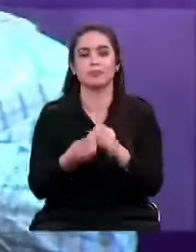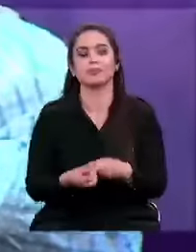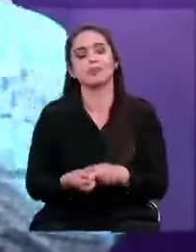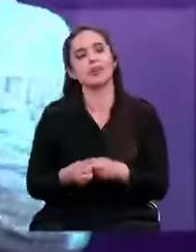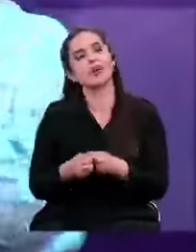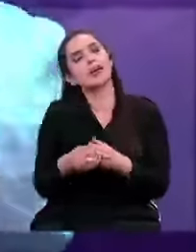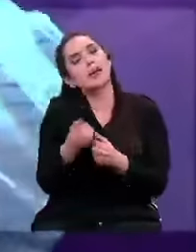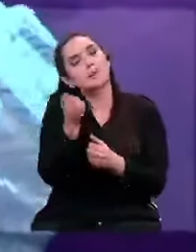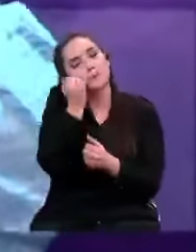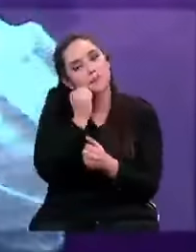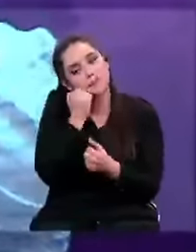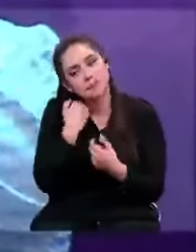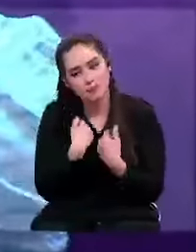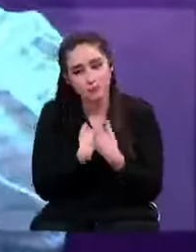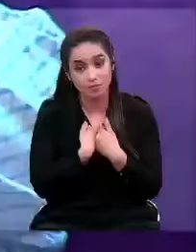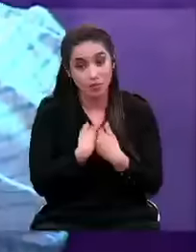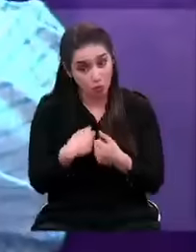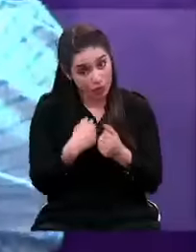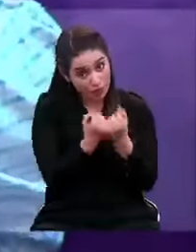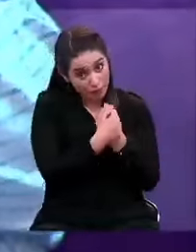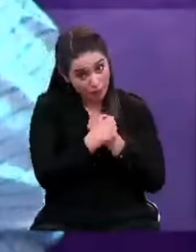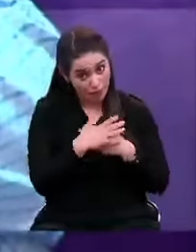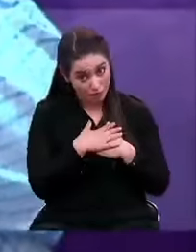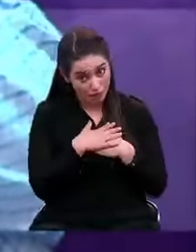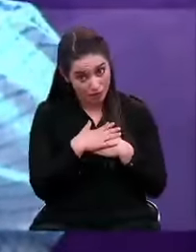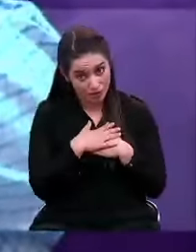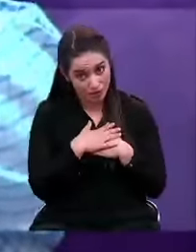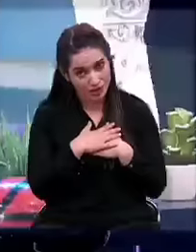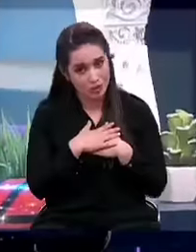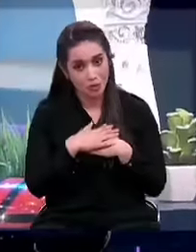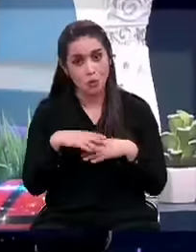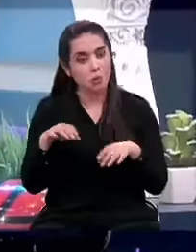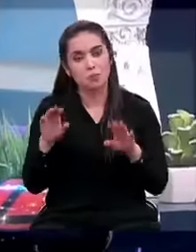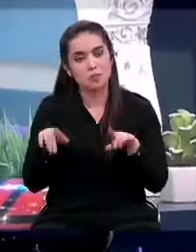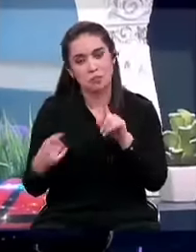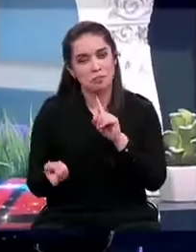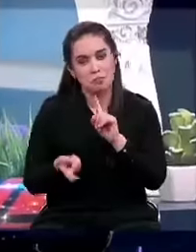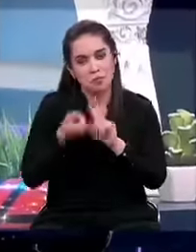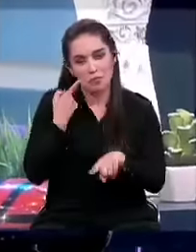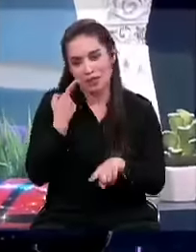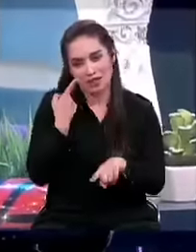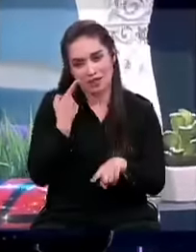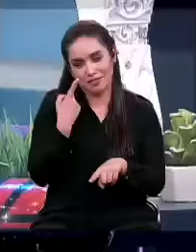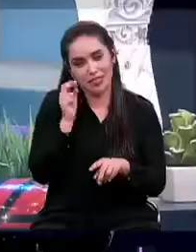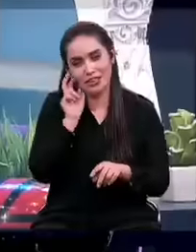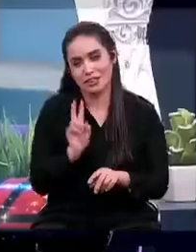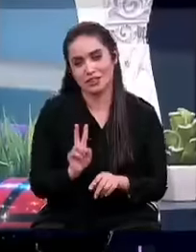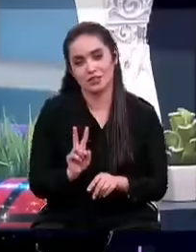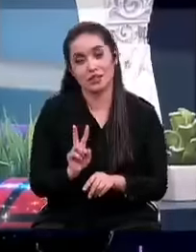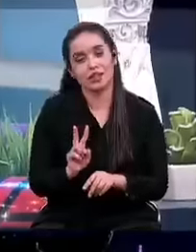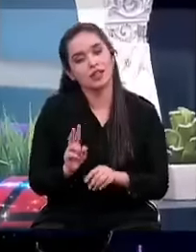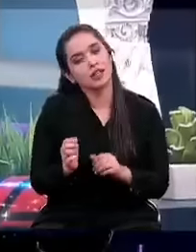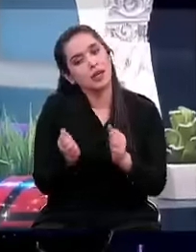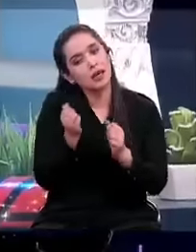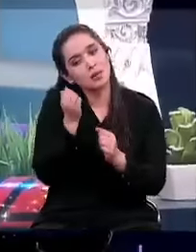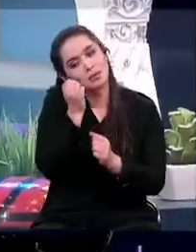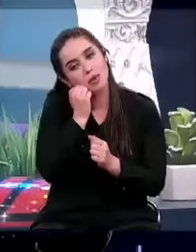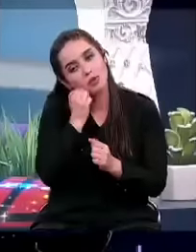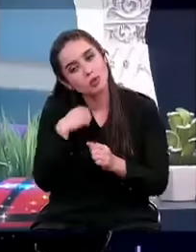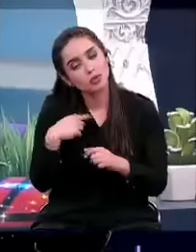Oiga, mi amorcito, ¿usted me ama? Como la primera vez, mi amor. Oh, sí. Oiga, mi amor, ¿yo estaría así como